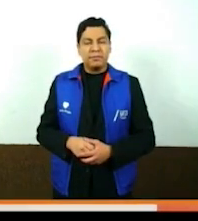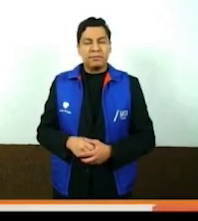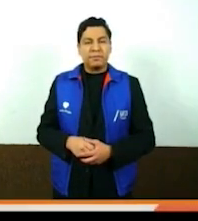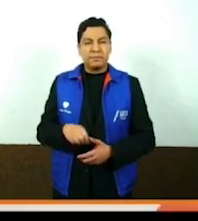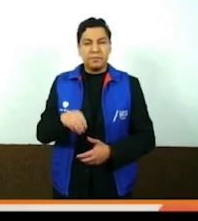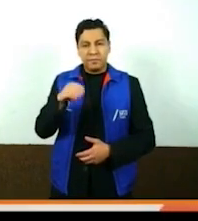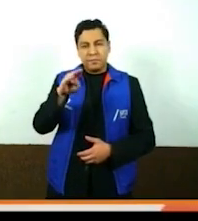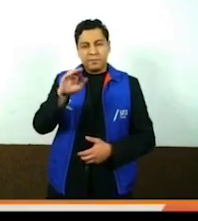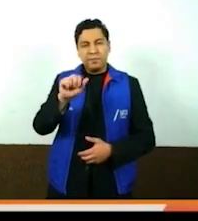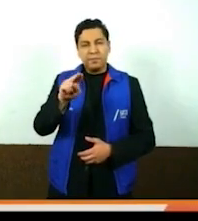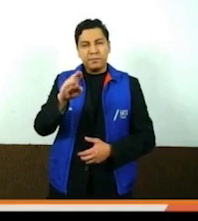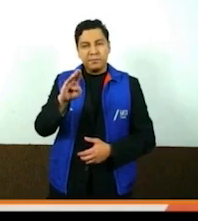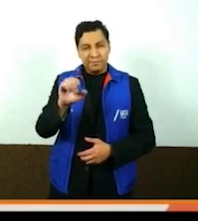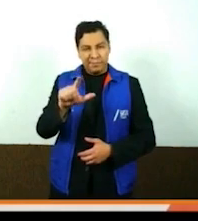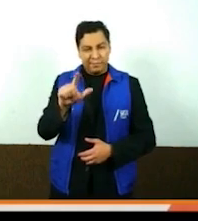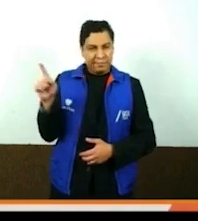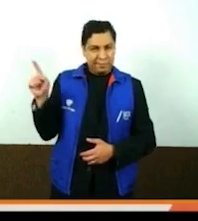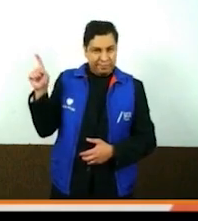Walter Cele Herrera,